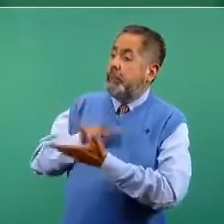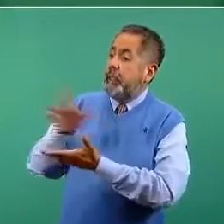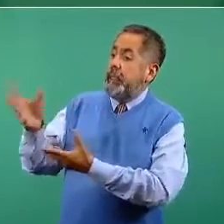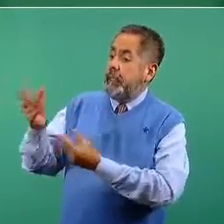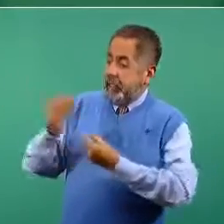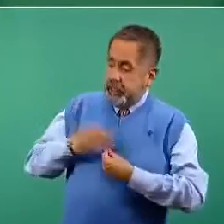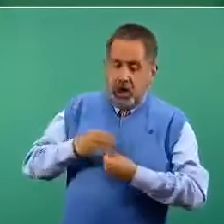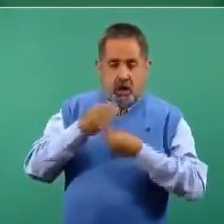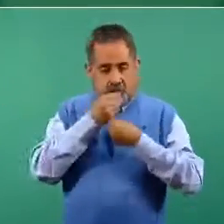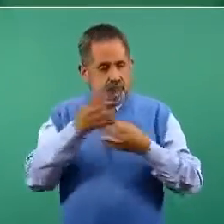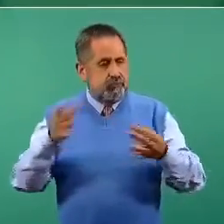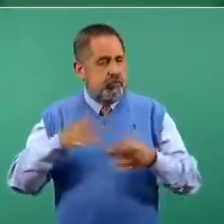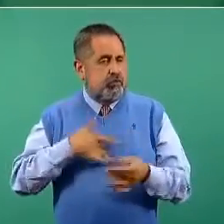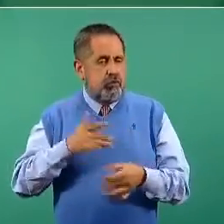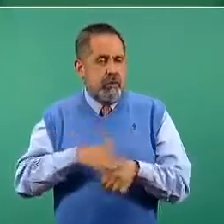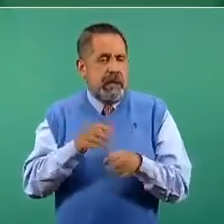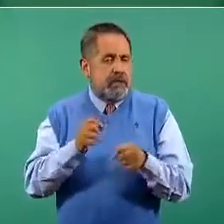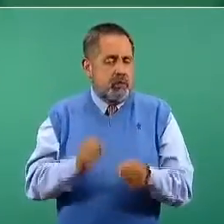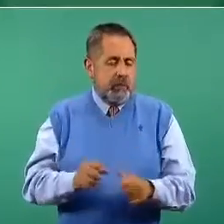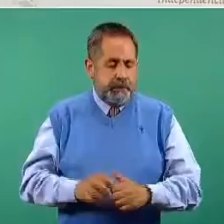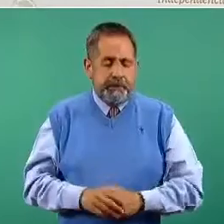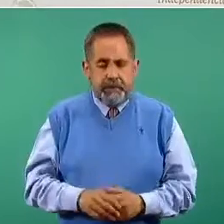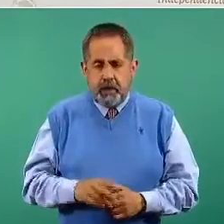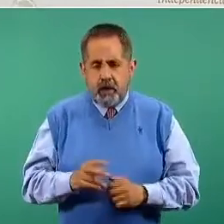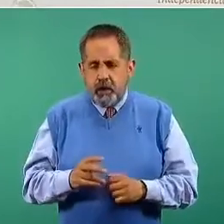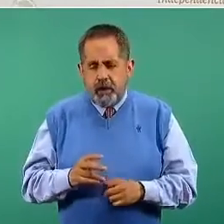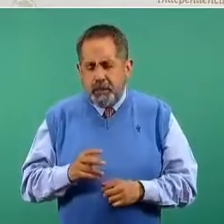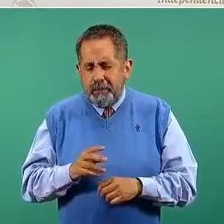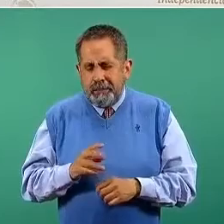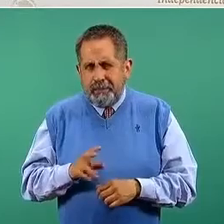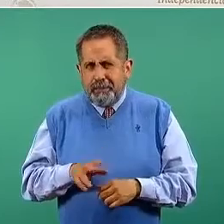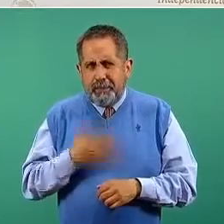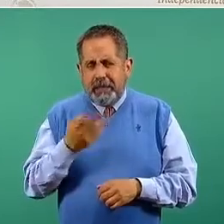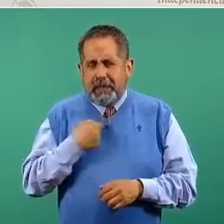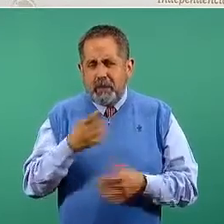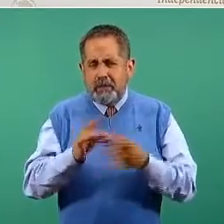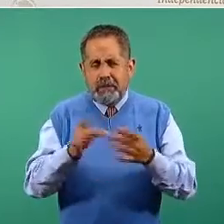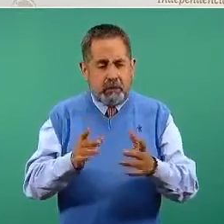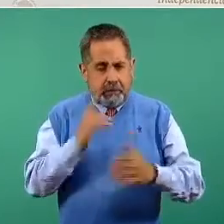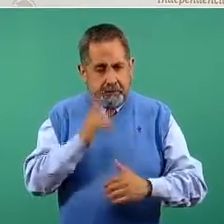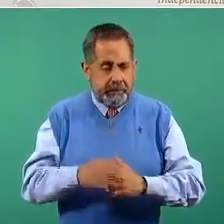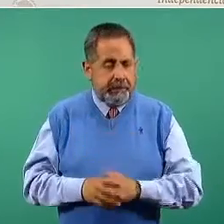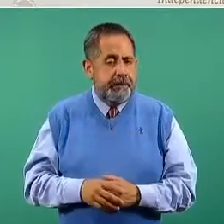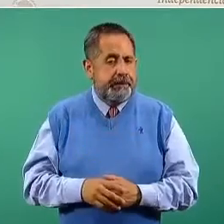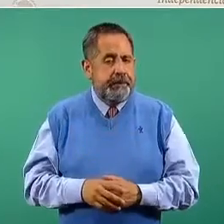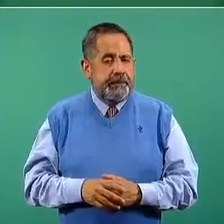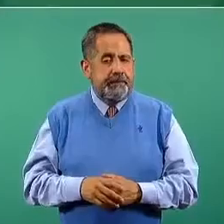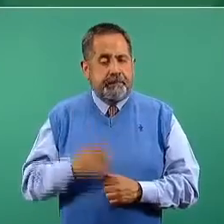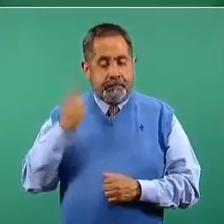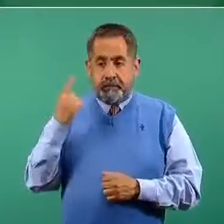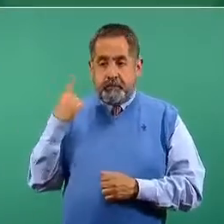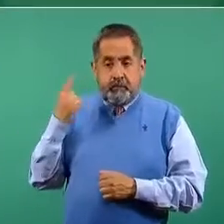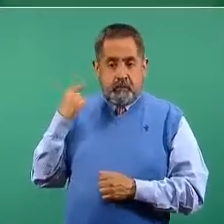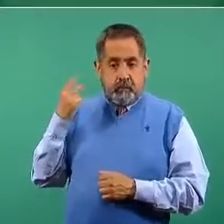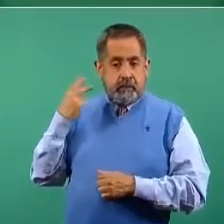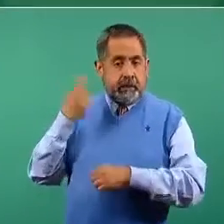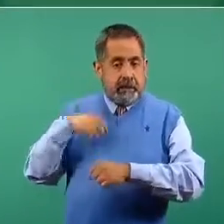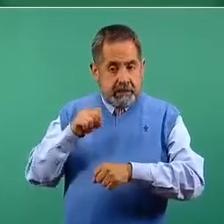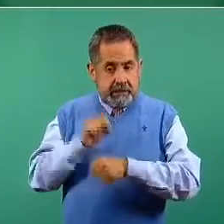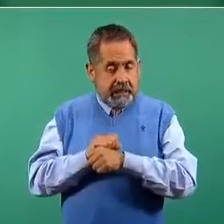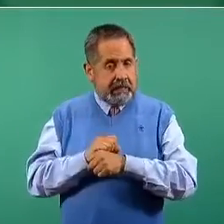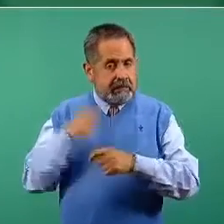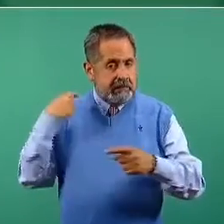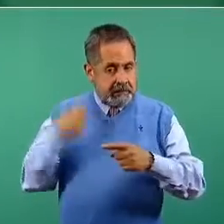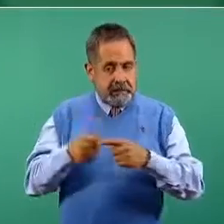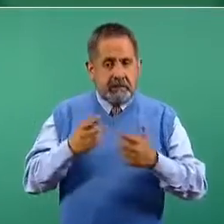con esa solidez de múltiples fuentes. ¿Por qué lo digo? Porque a lo largo de estas semanas, desde que ocurrió este